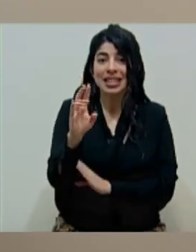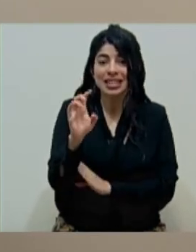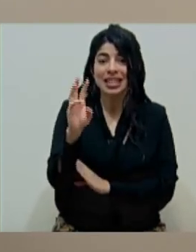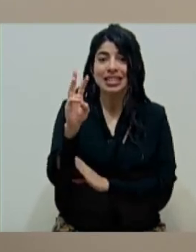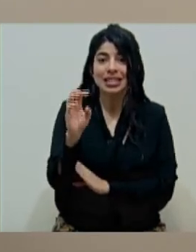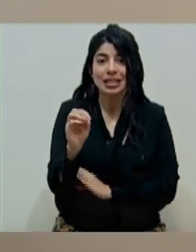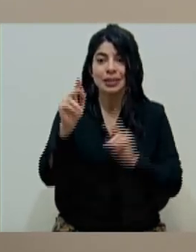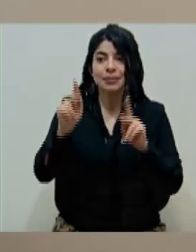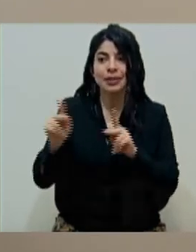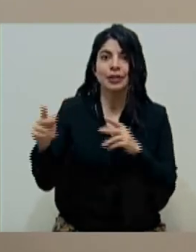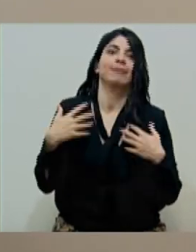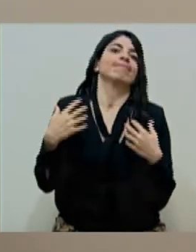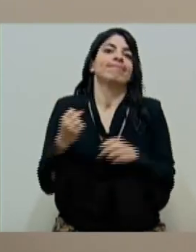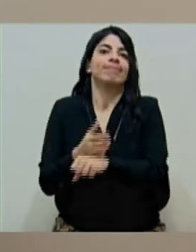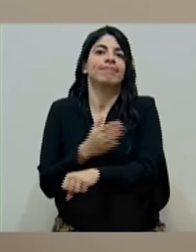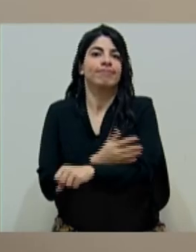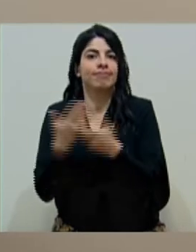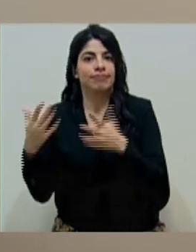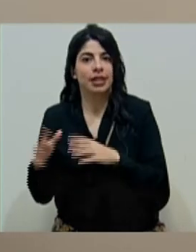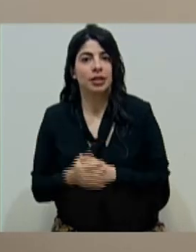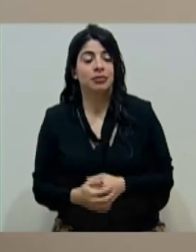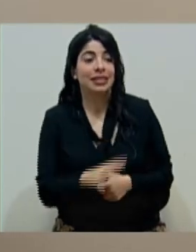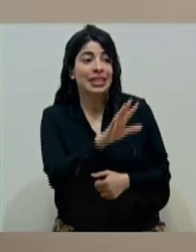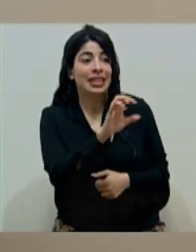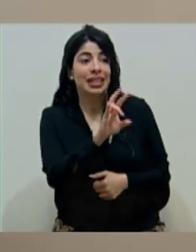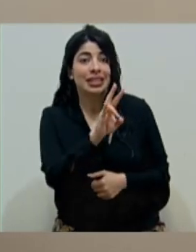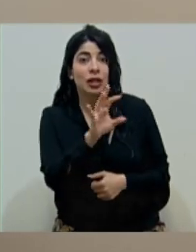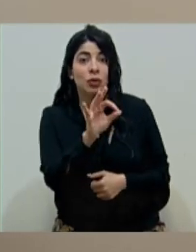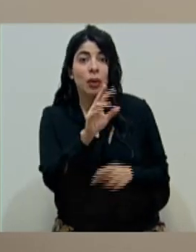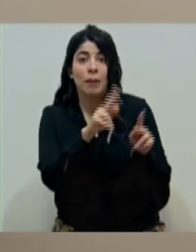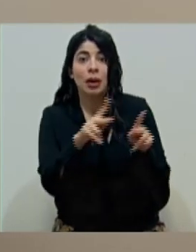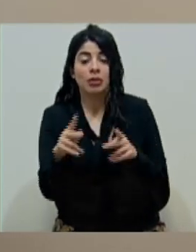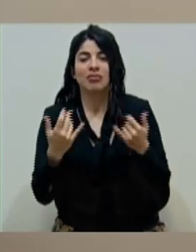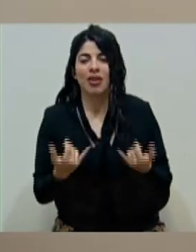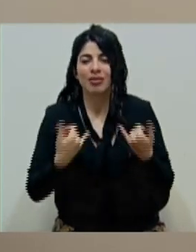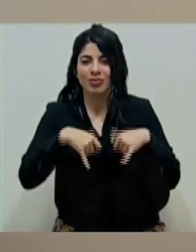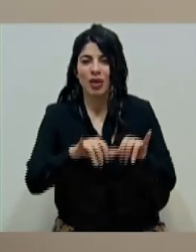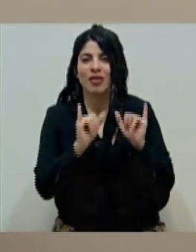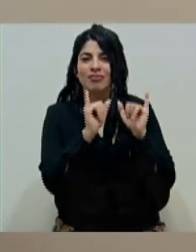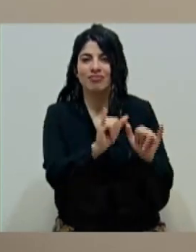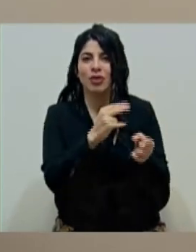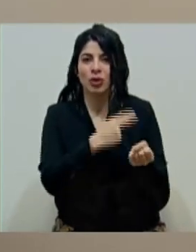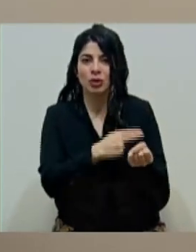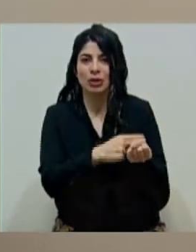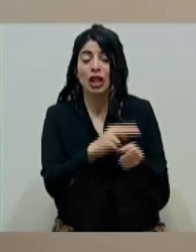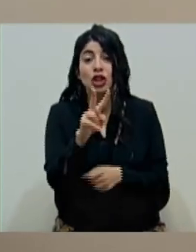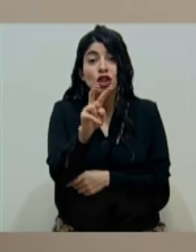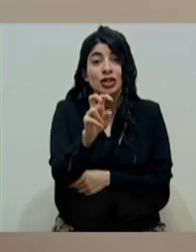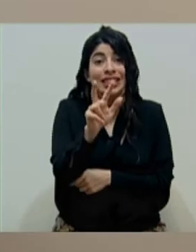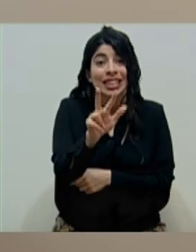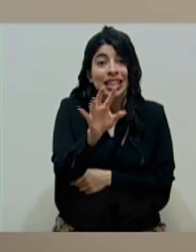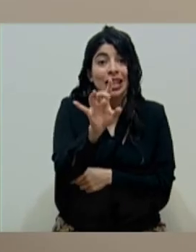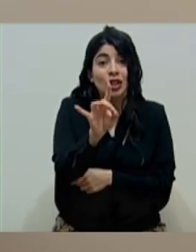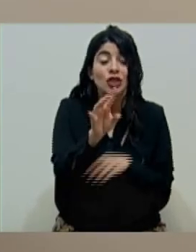27.760 personas recuperadas. 579 personas se encuentran hospitalizadas, 238 de ellas